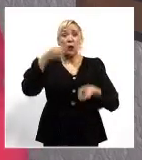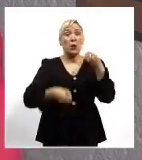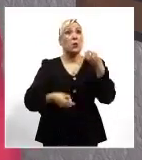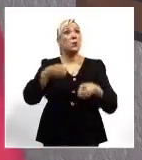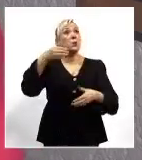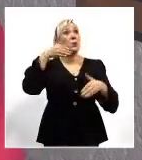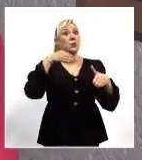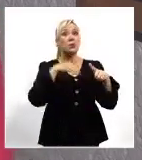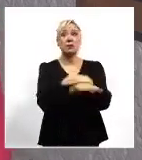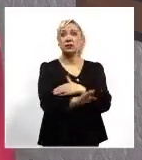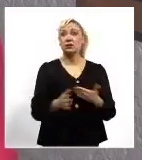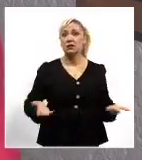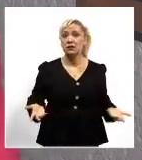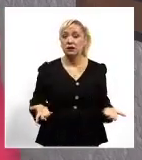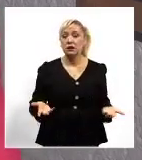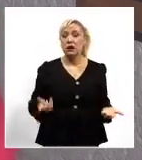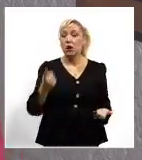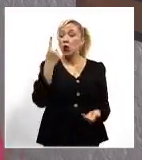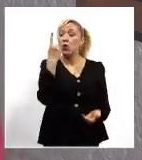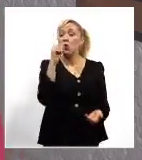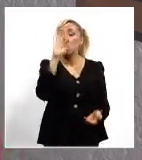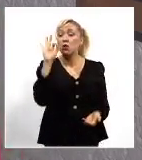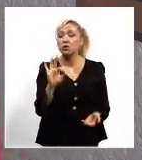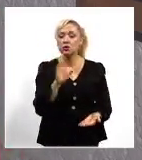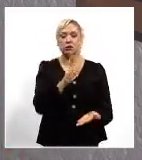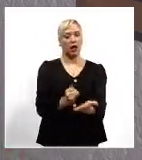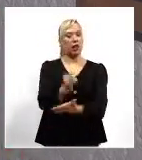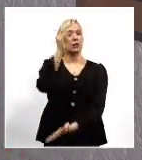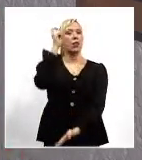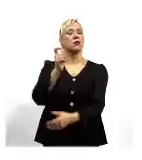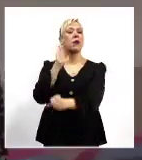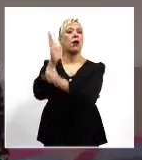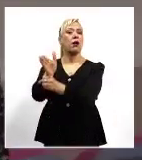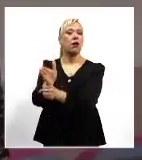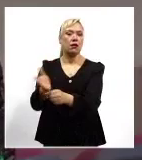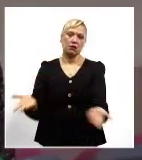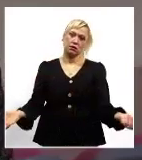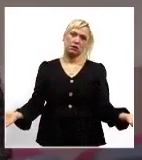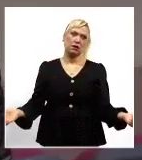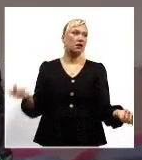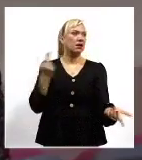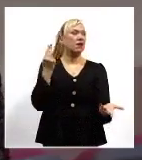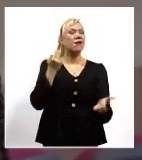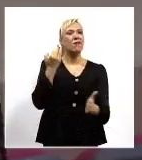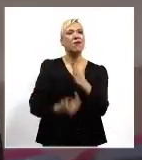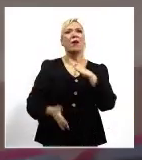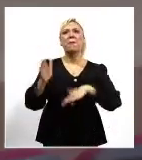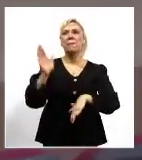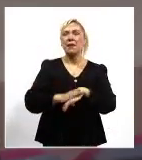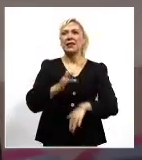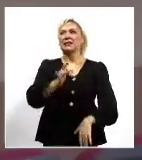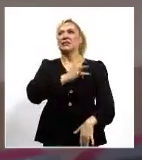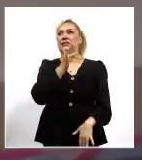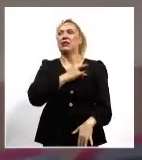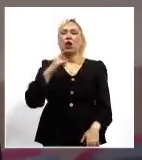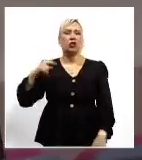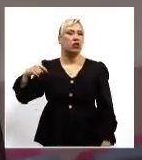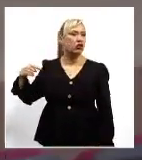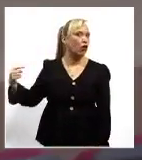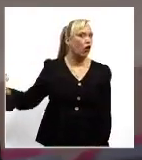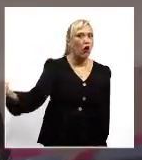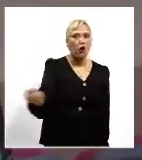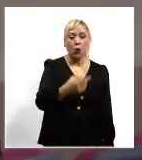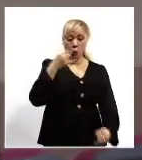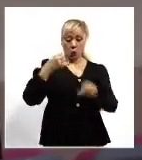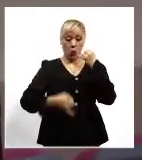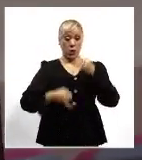ante un juzgado, ante un juez, y que solamente en un 1% haya una sentencia condenatoria. Nos hace falta una mayor sensibilidad, pero a todos, no solo a los juzgadores,